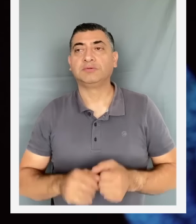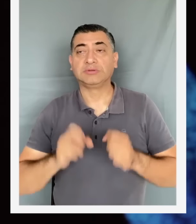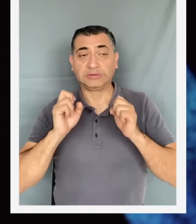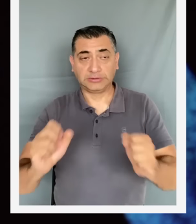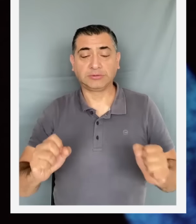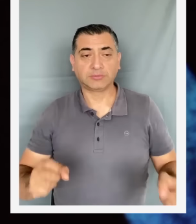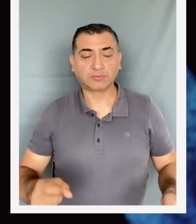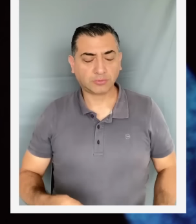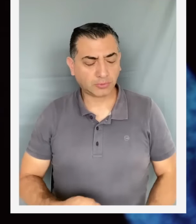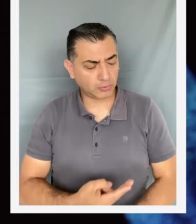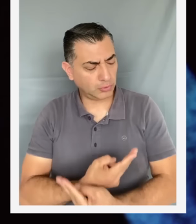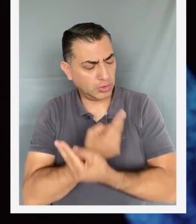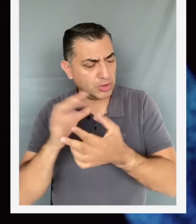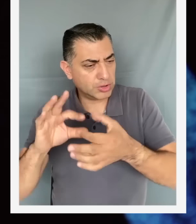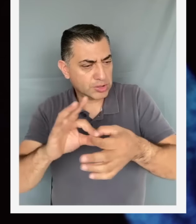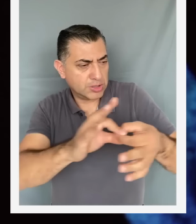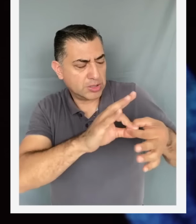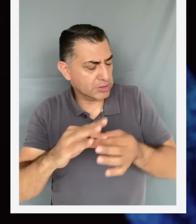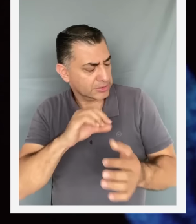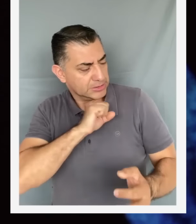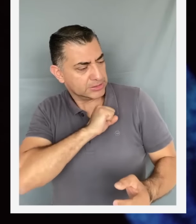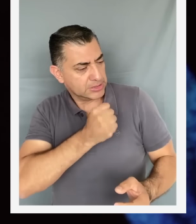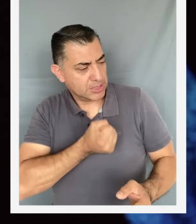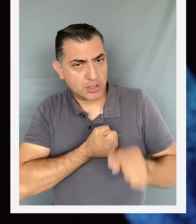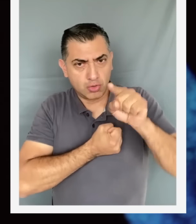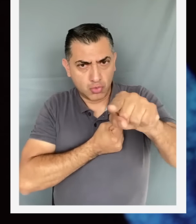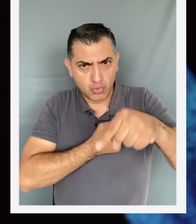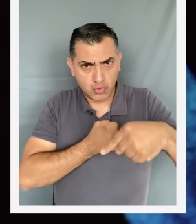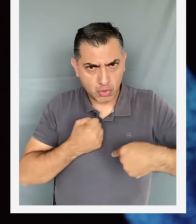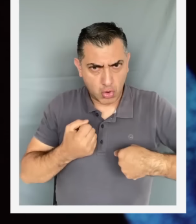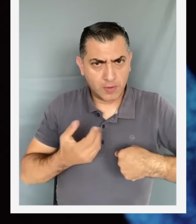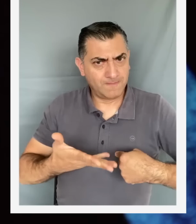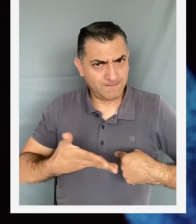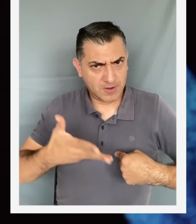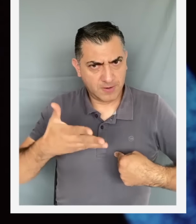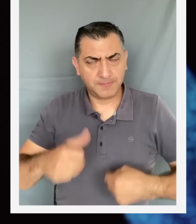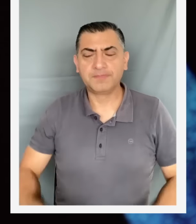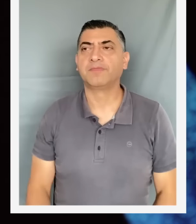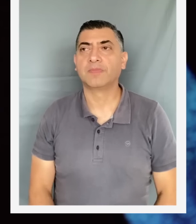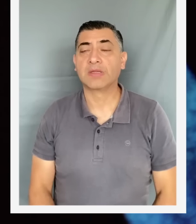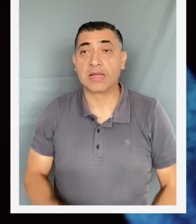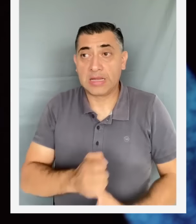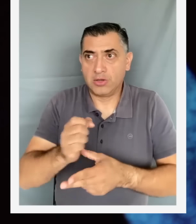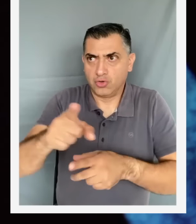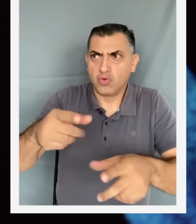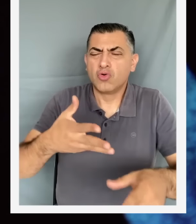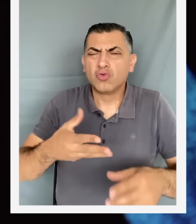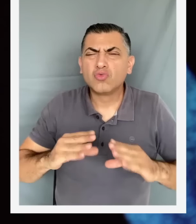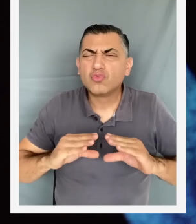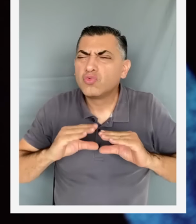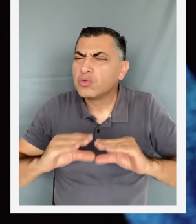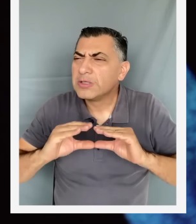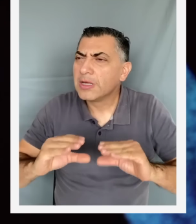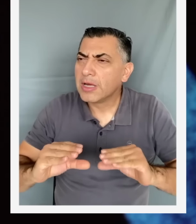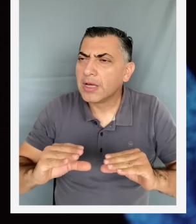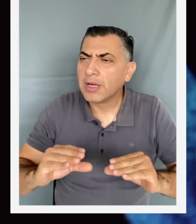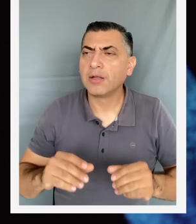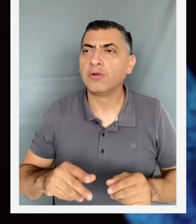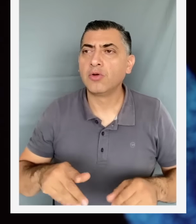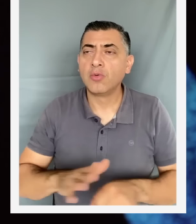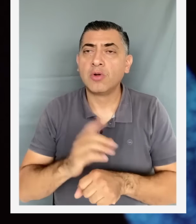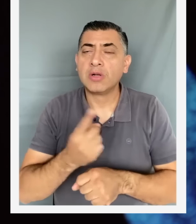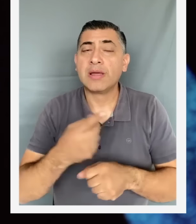las nuevas relaciones saludables que tú y yo debemos tener Así que si no tienes cuidado vas a pensar que todos los demás en el mundo